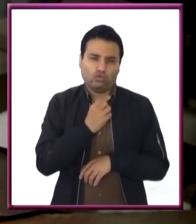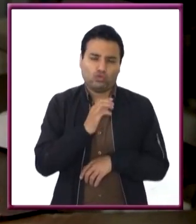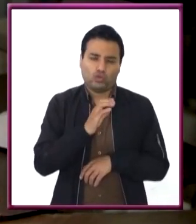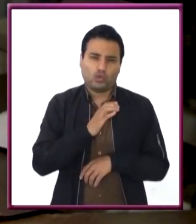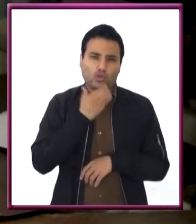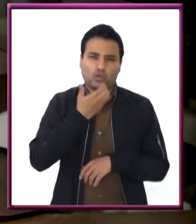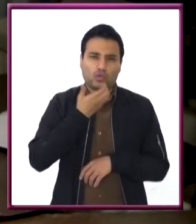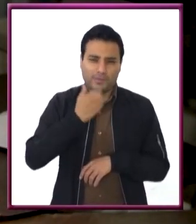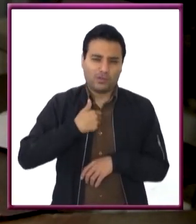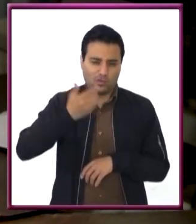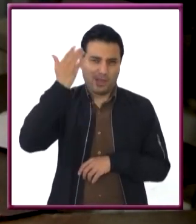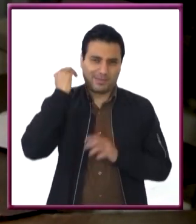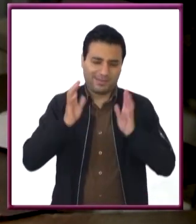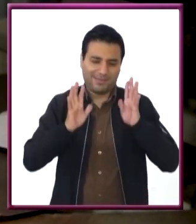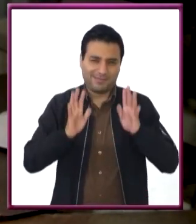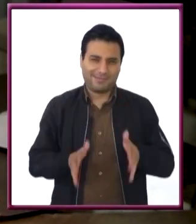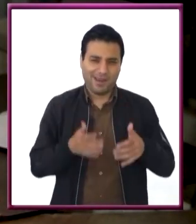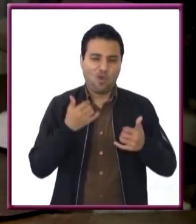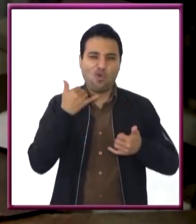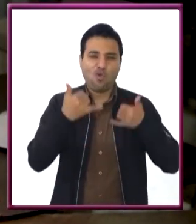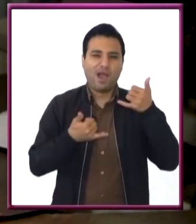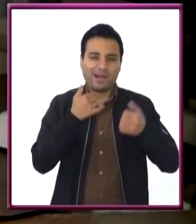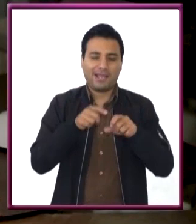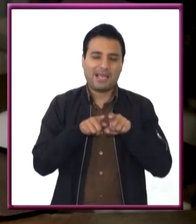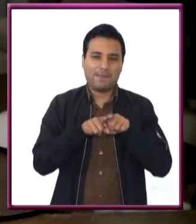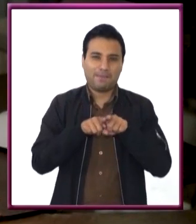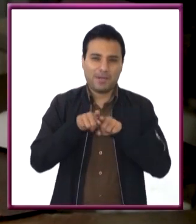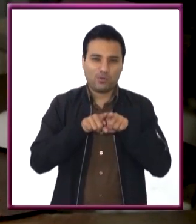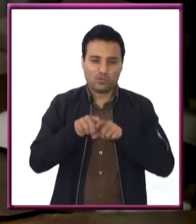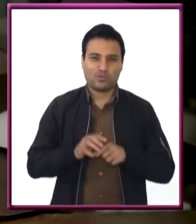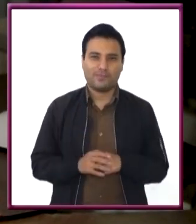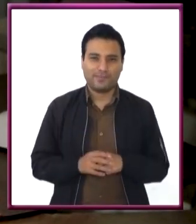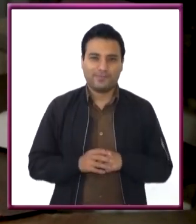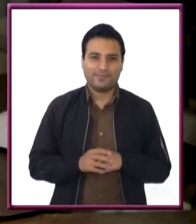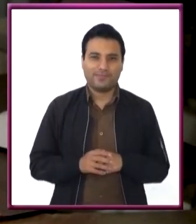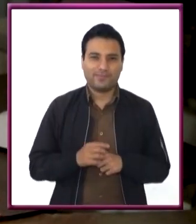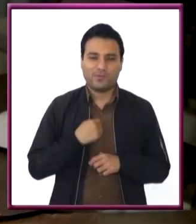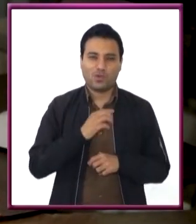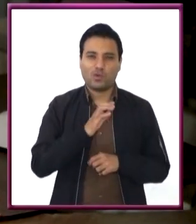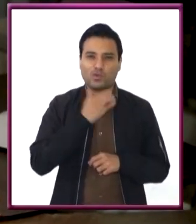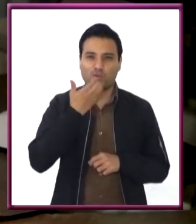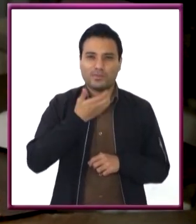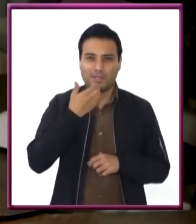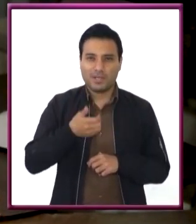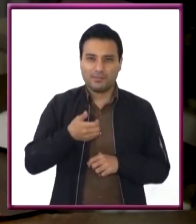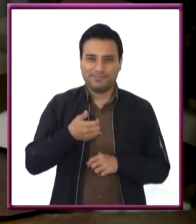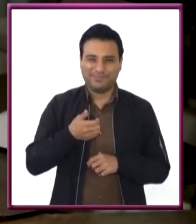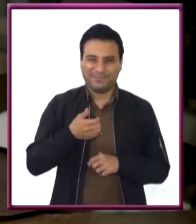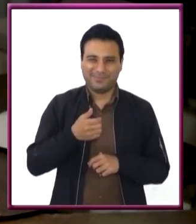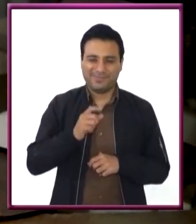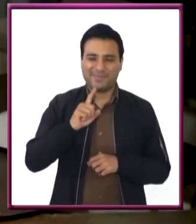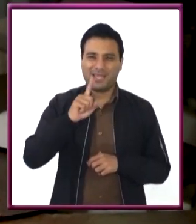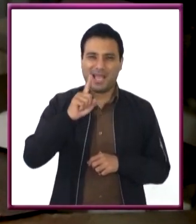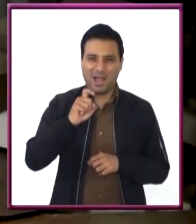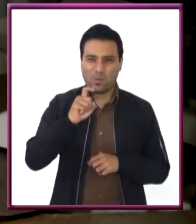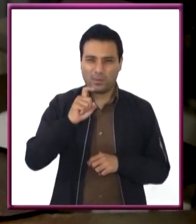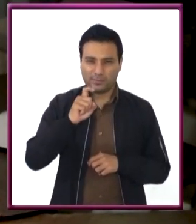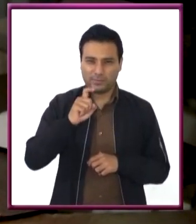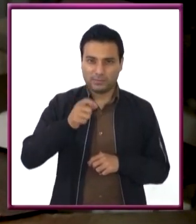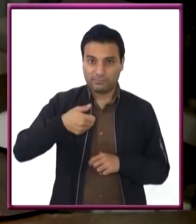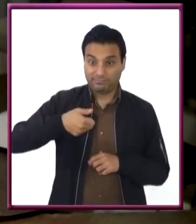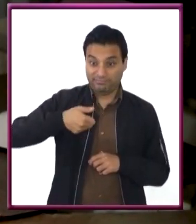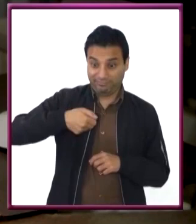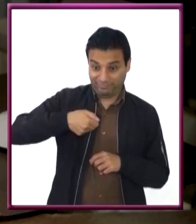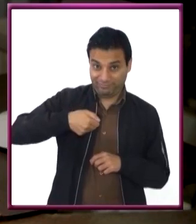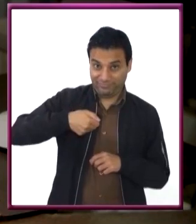regularmente lo hice en su momento, cuando jugaba con mis hermanos, presionaba uno la manguera y los bañabas y creías que salía más